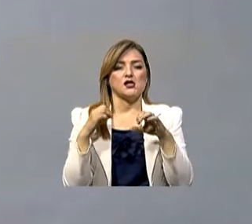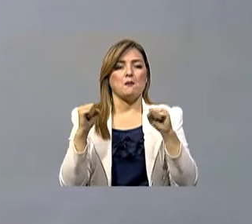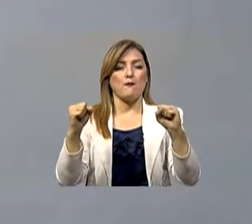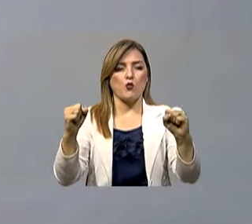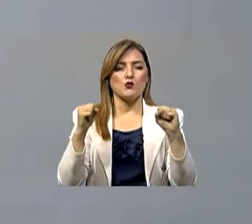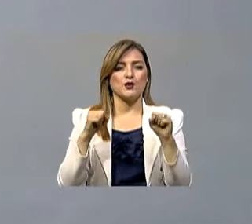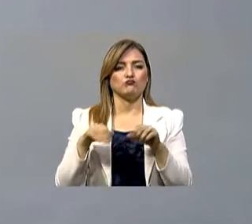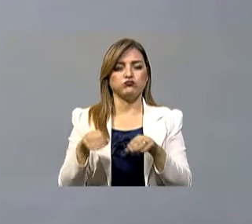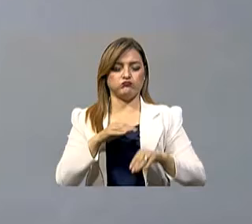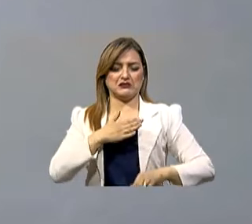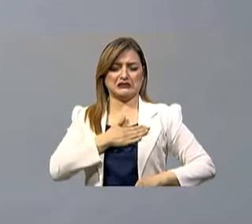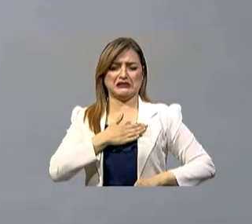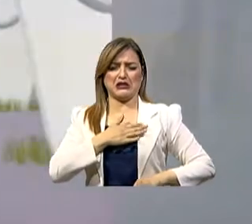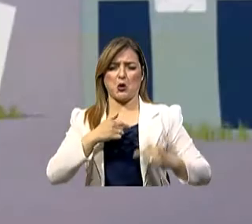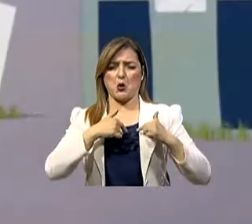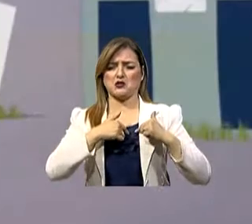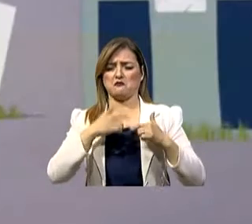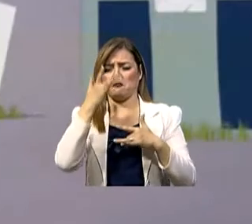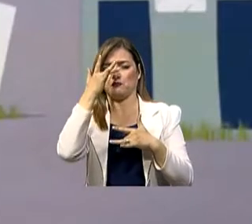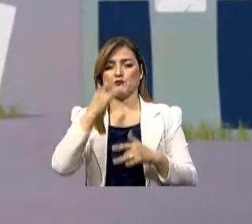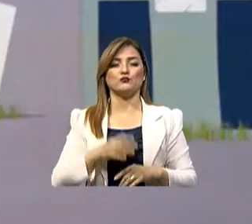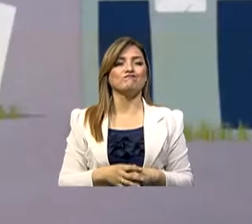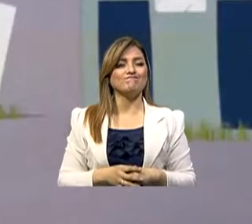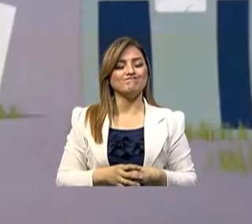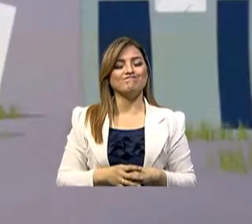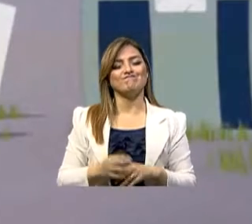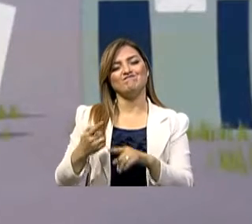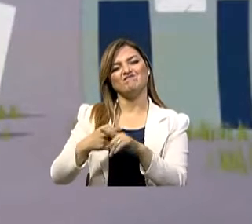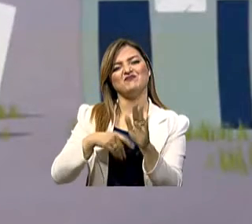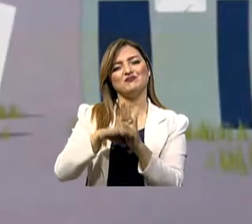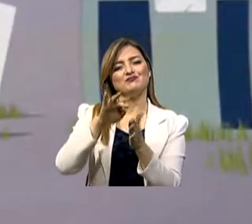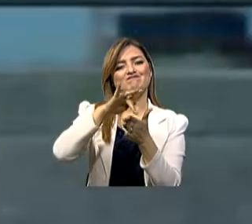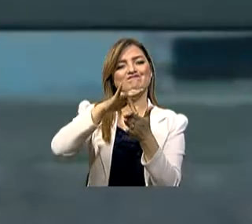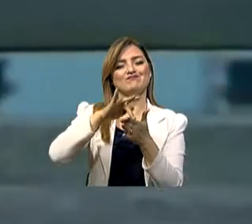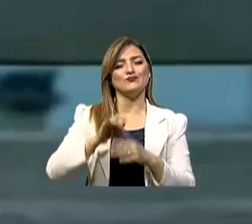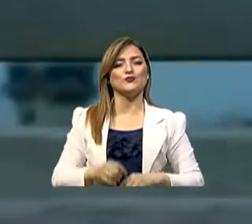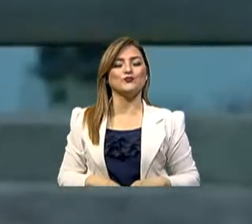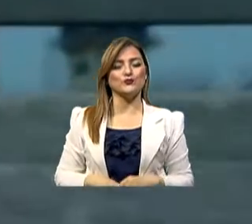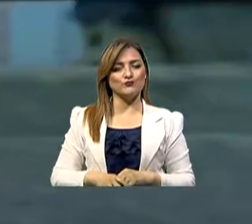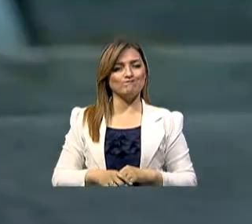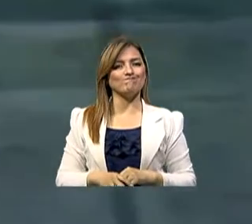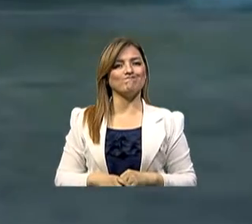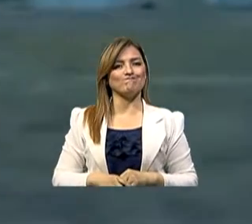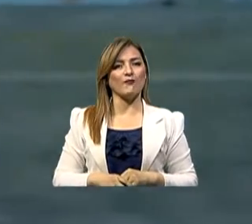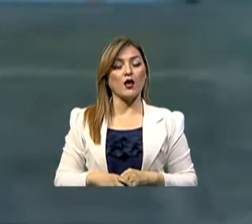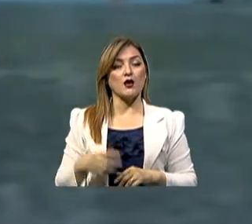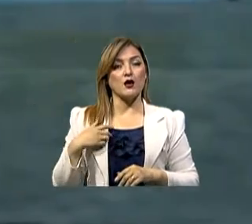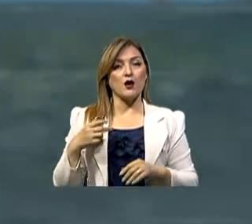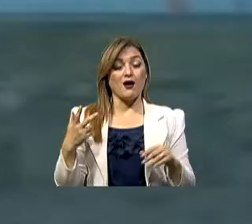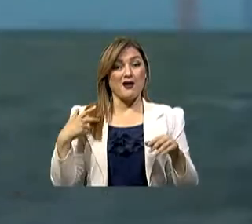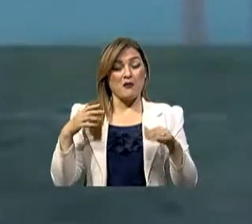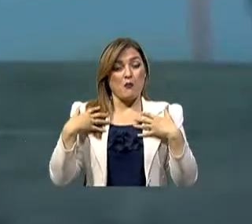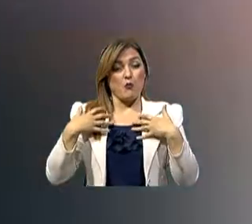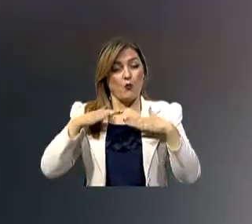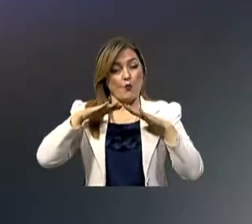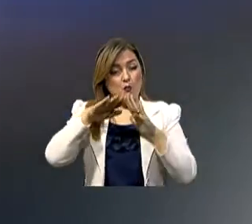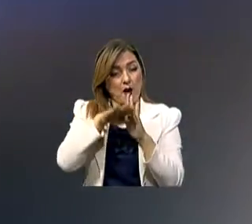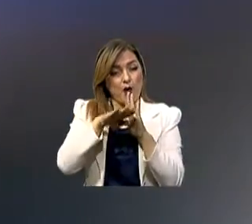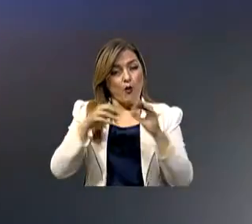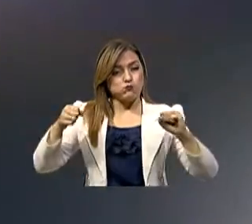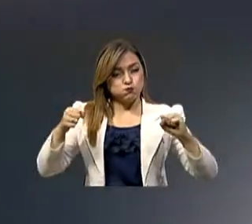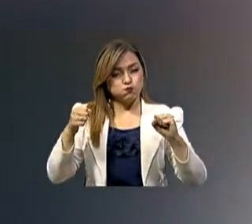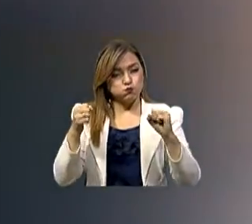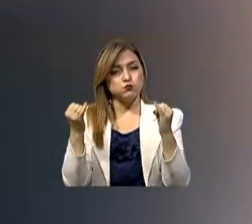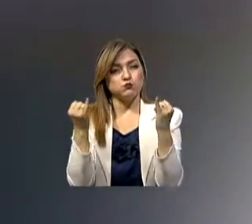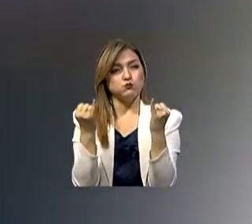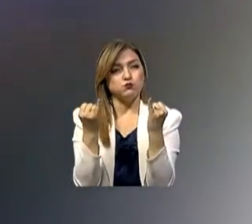cardiovasculares entre muchas otras de igual o mayor riesgo la pérdida de peso debe ser tratada como especialistas en el tema